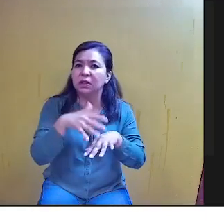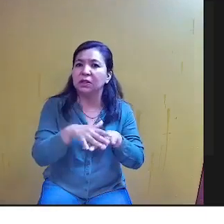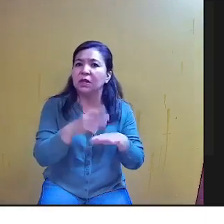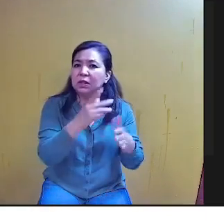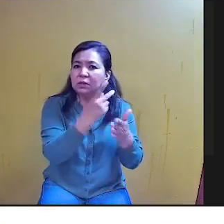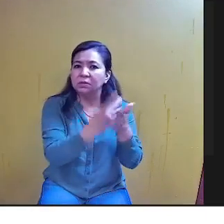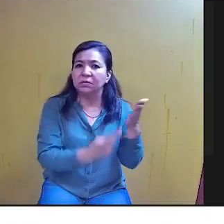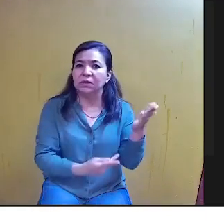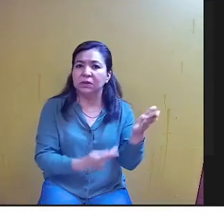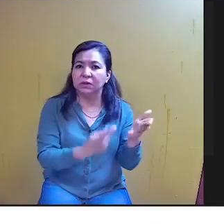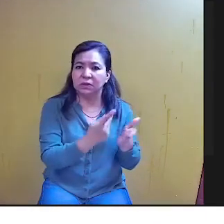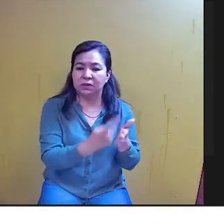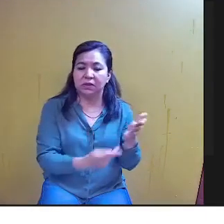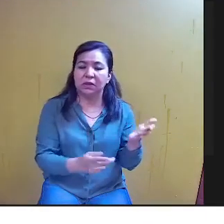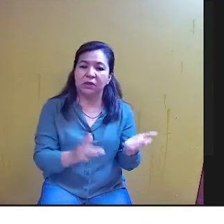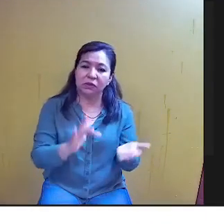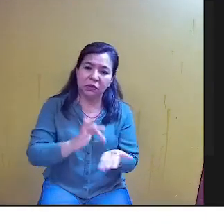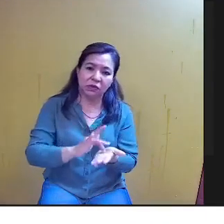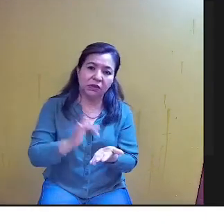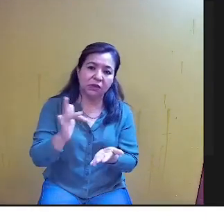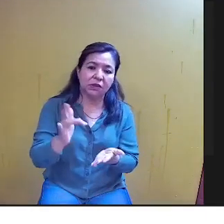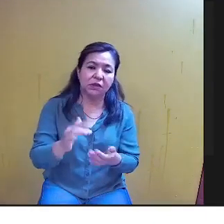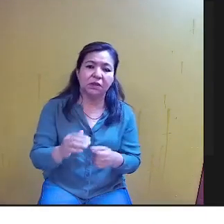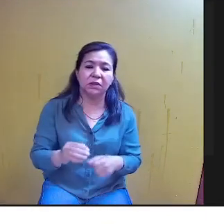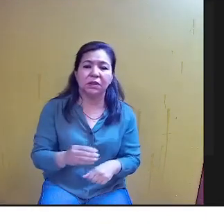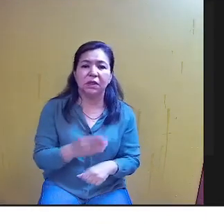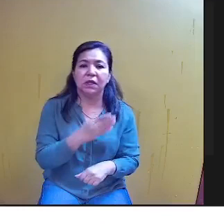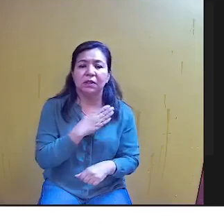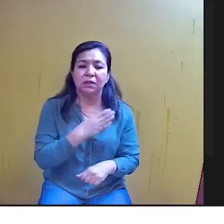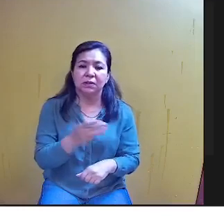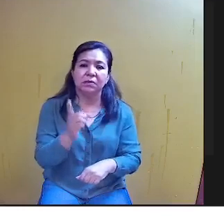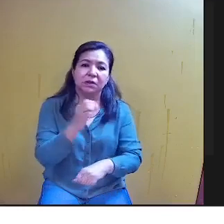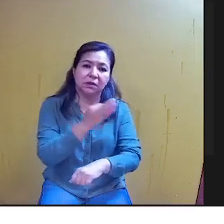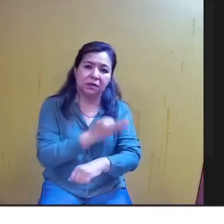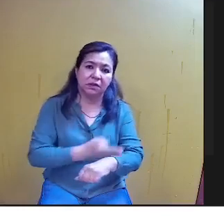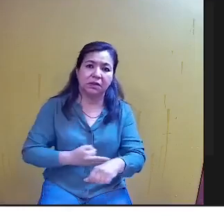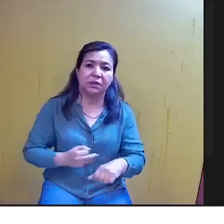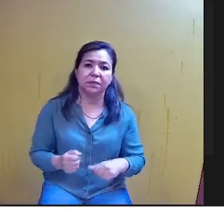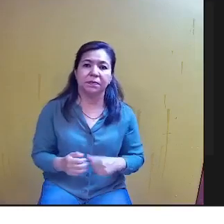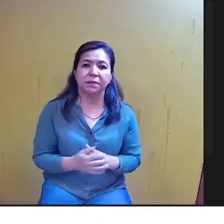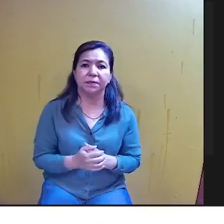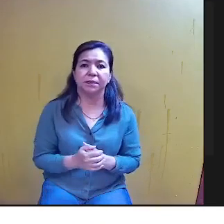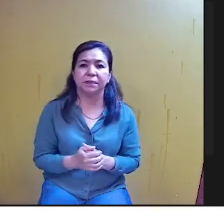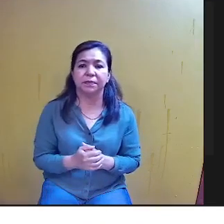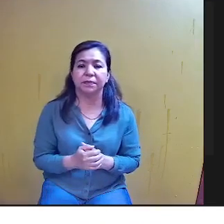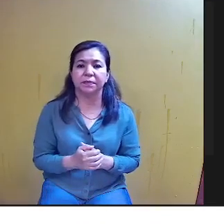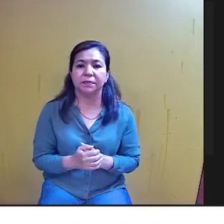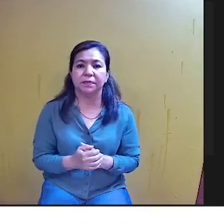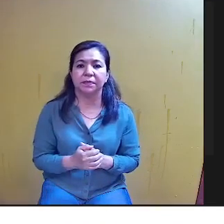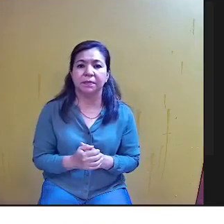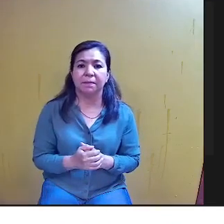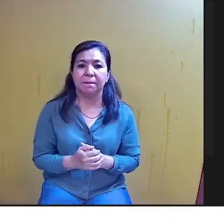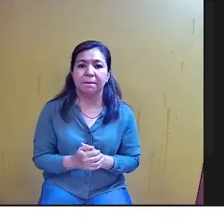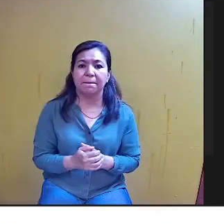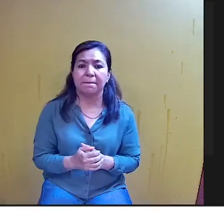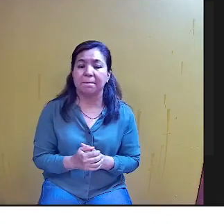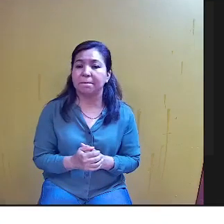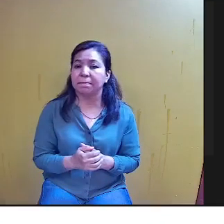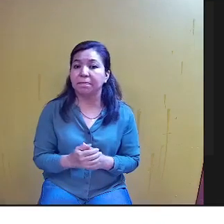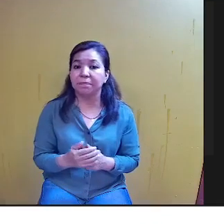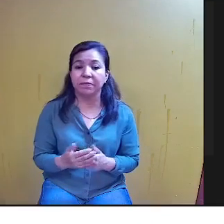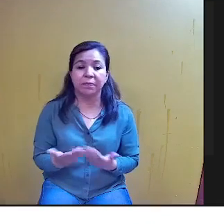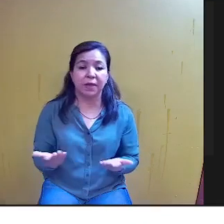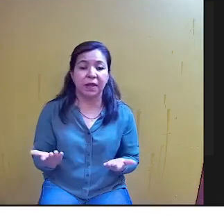proyecto. Gracias y muy buenas tardes. Gracias, magistrado. ¿Alguna otra